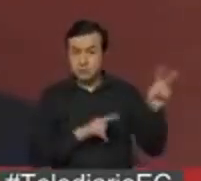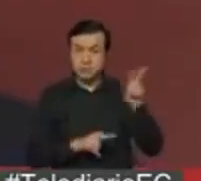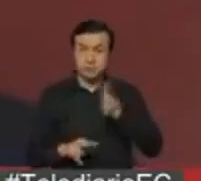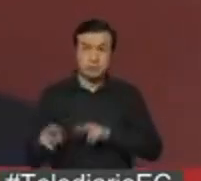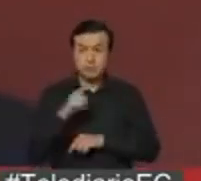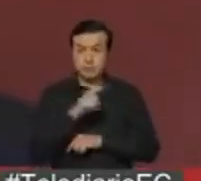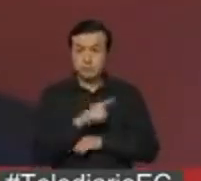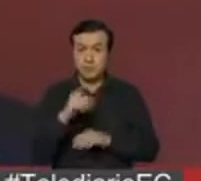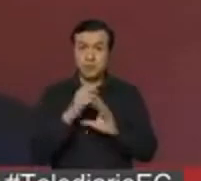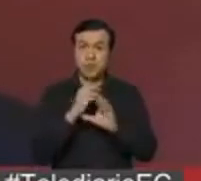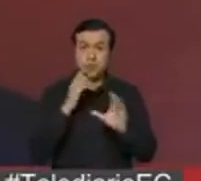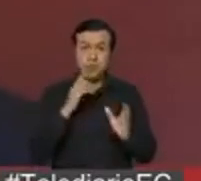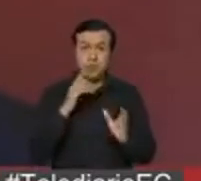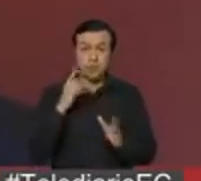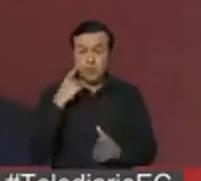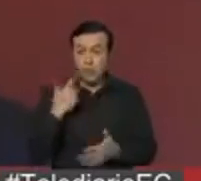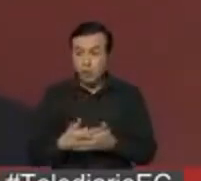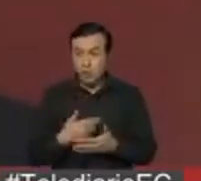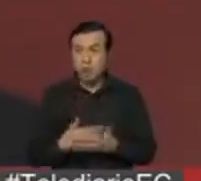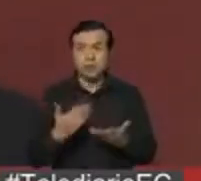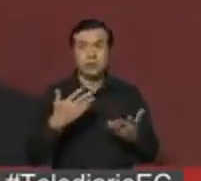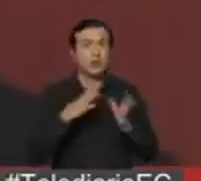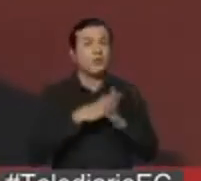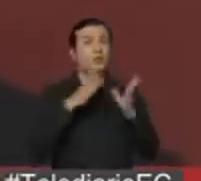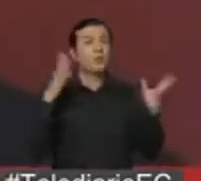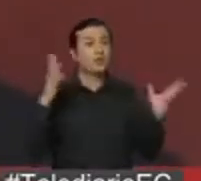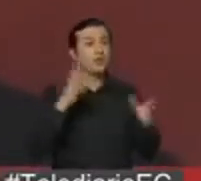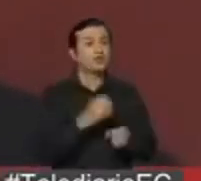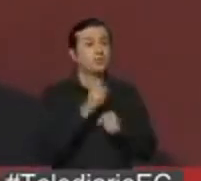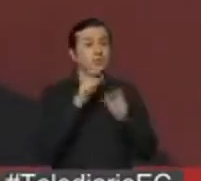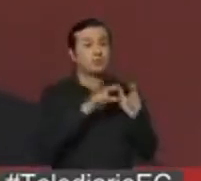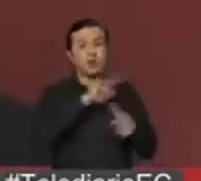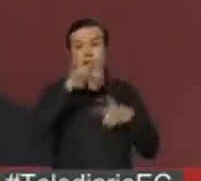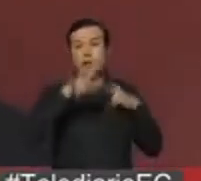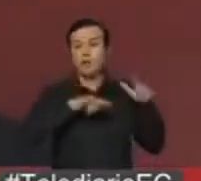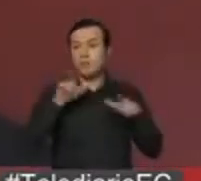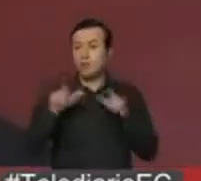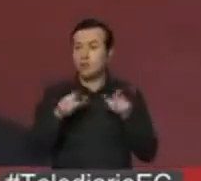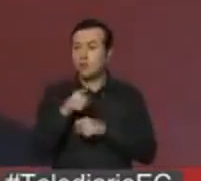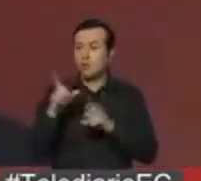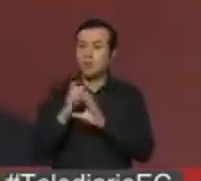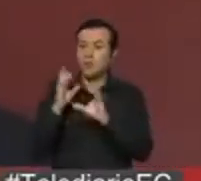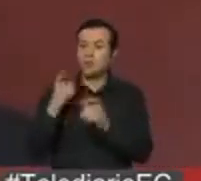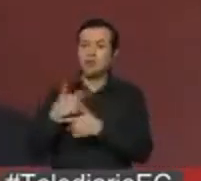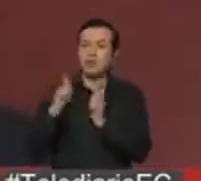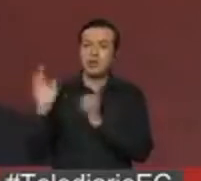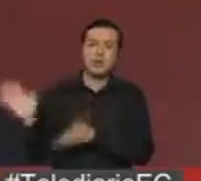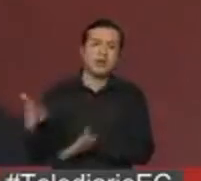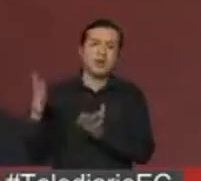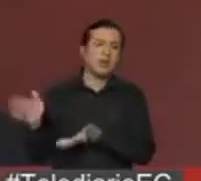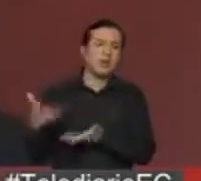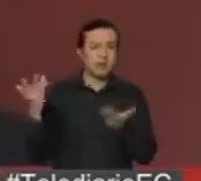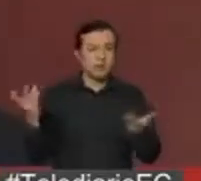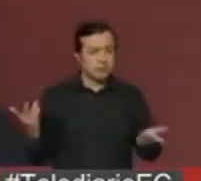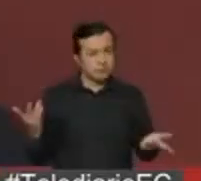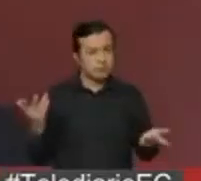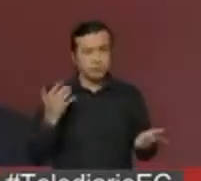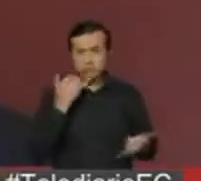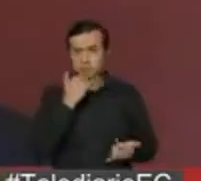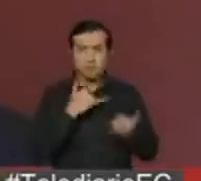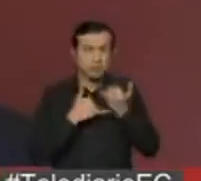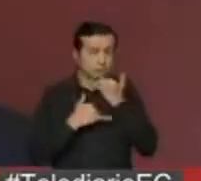en transporte terrestre. Entonces, ¿de qué le sirve tener tantas medidas con la gente que viaja en avión, pero con el transporte terrestre ninguna de esas medidas? Porque